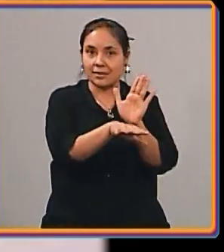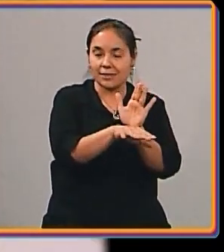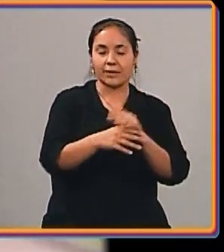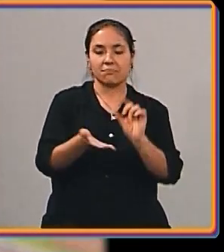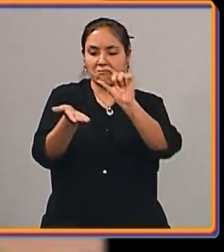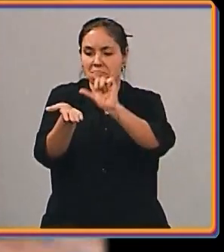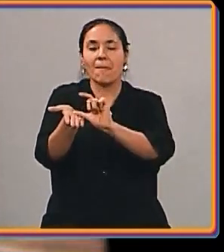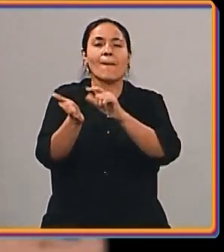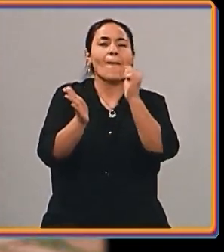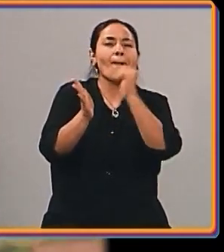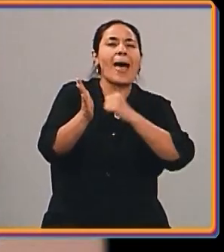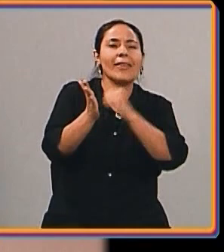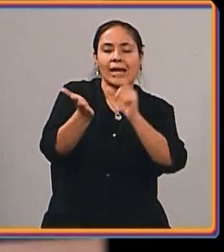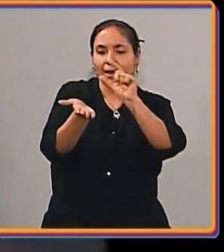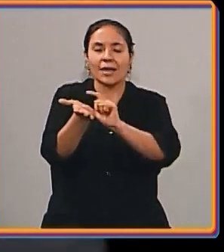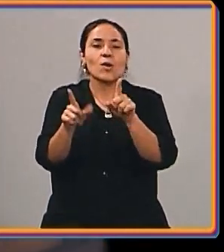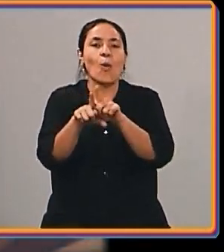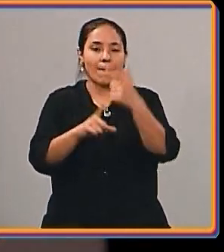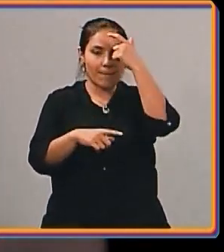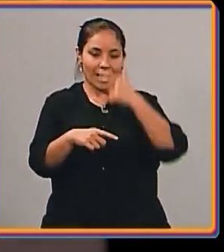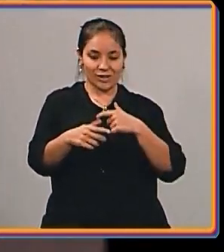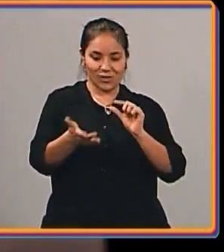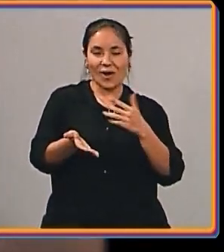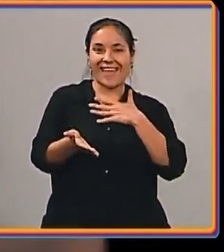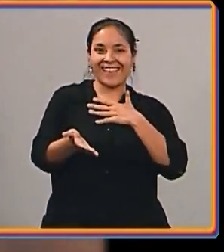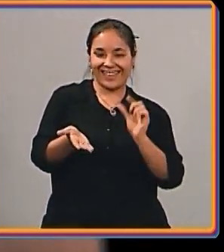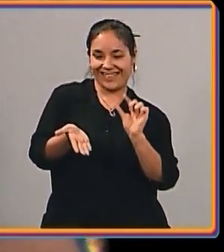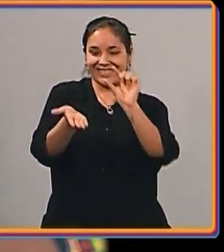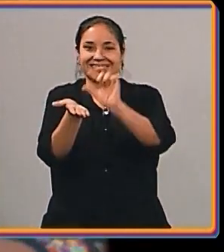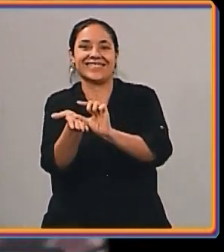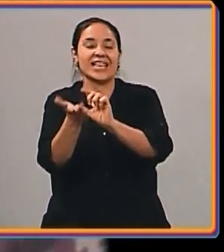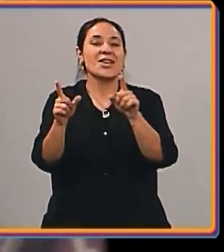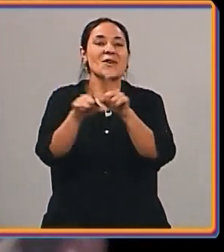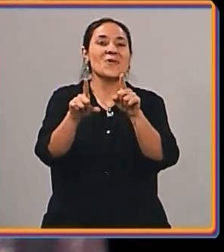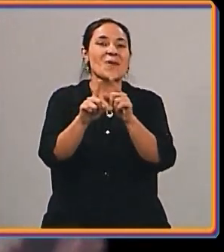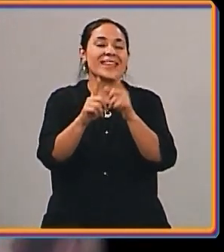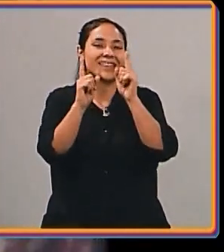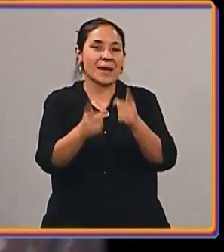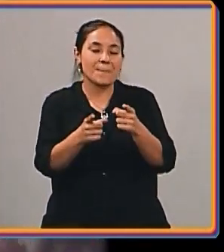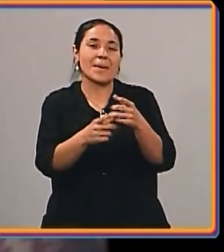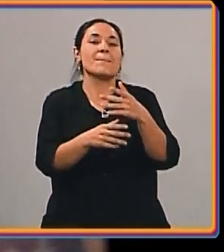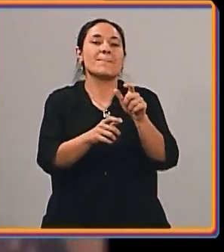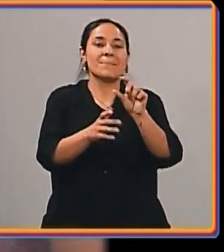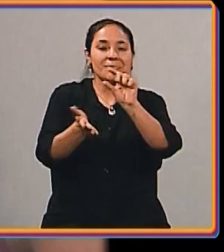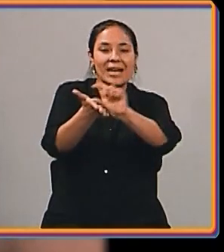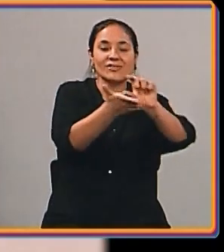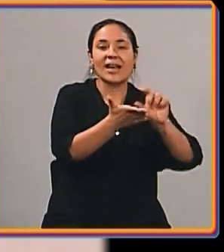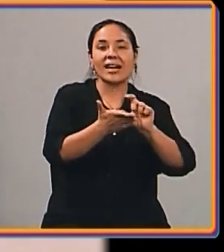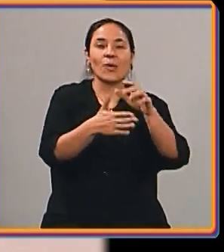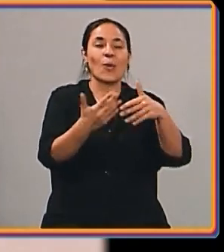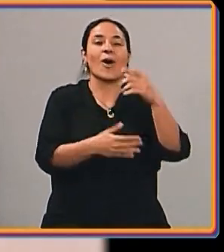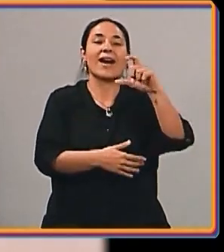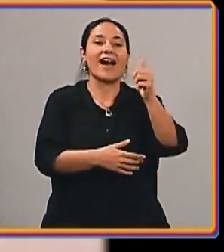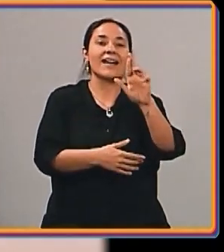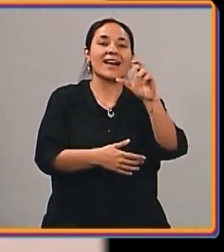una pieza de madera que representa a una persona en un juego de mesa, como es el caso de los famosos personajes de Carcassonne.